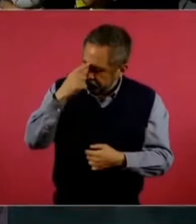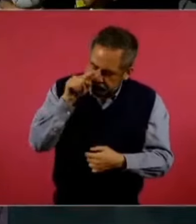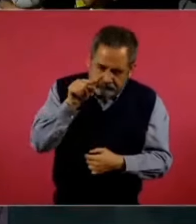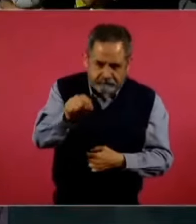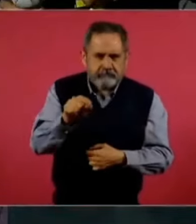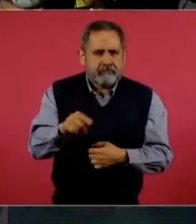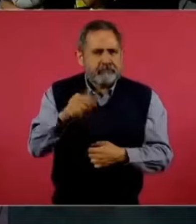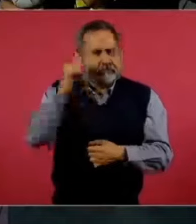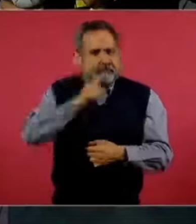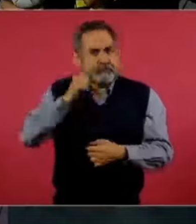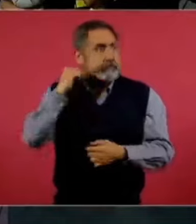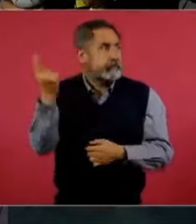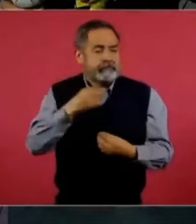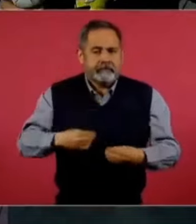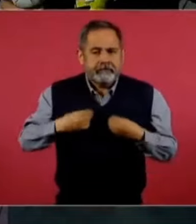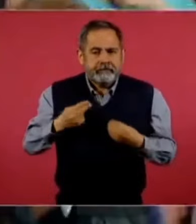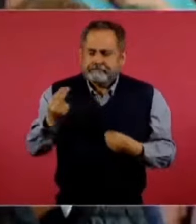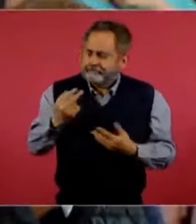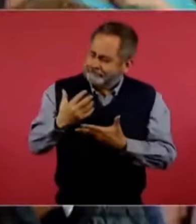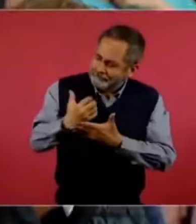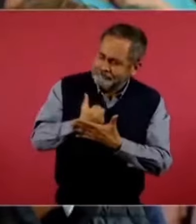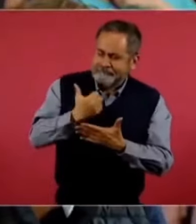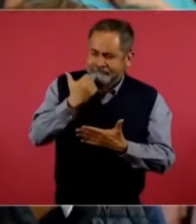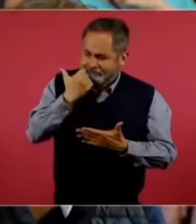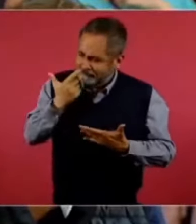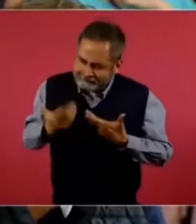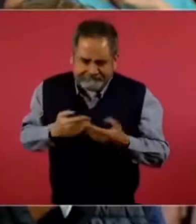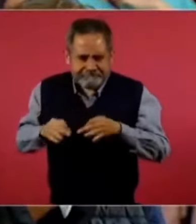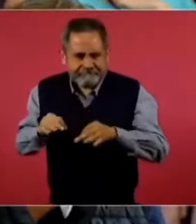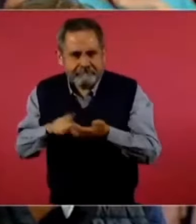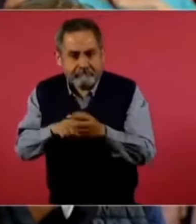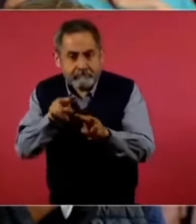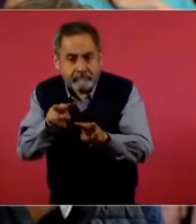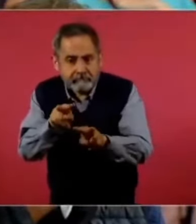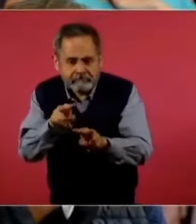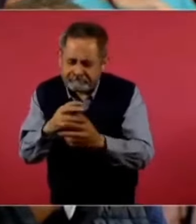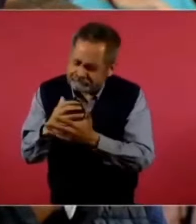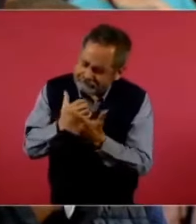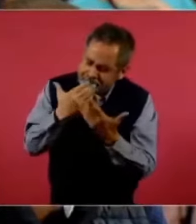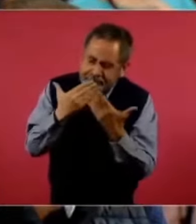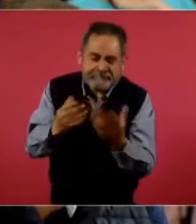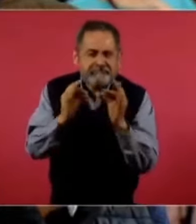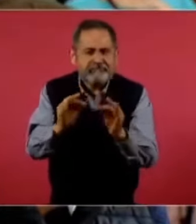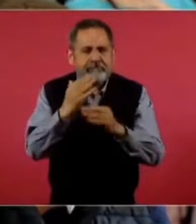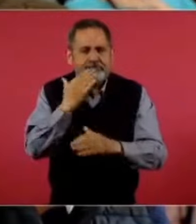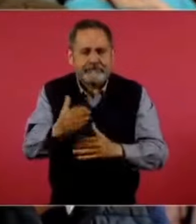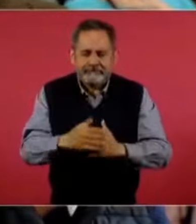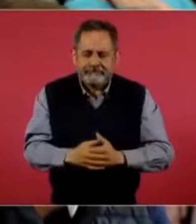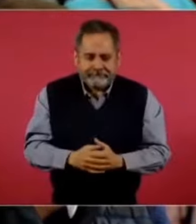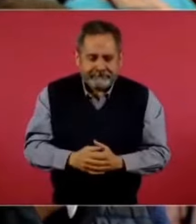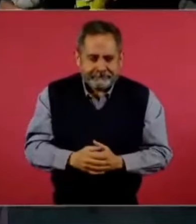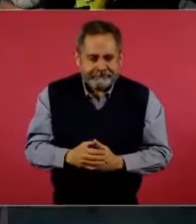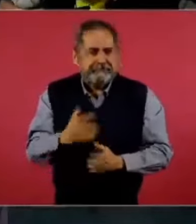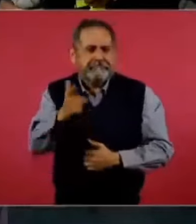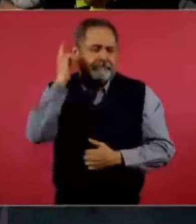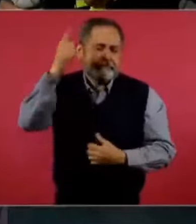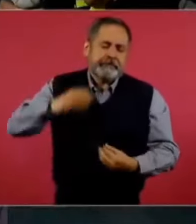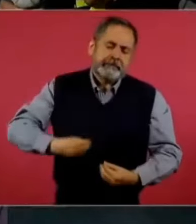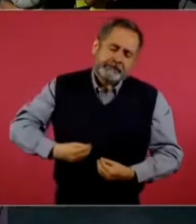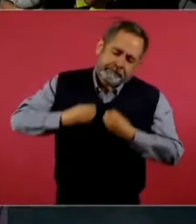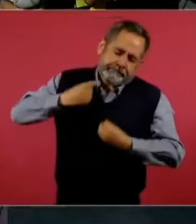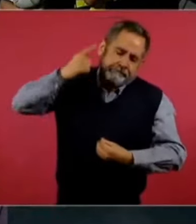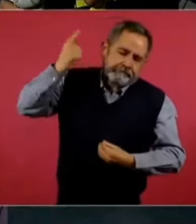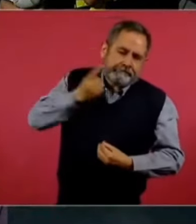vida se requieren ganas, y se ve que tú tienes ganas, ¿no? Y larga